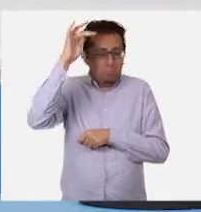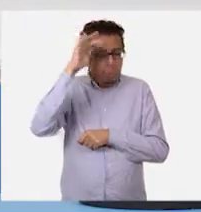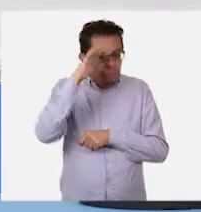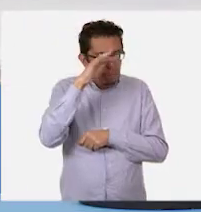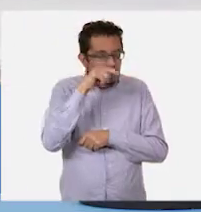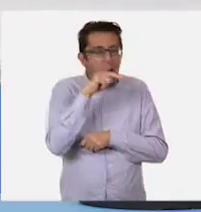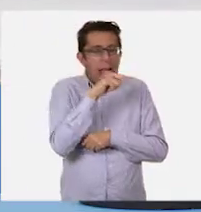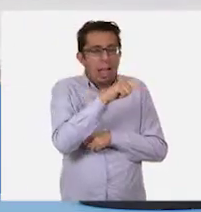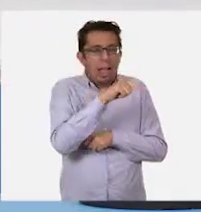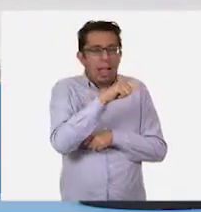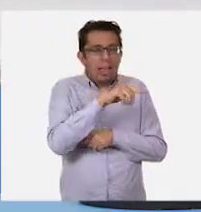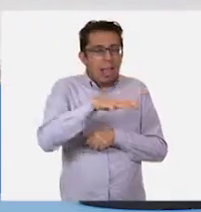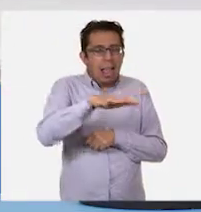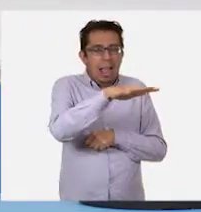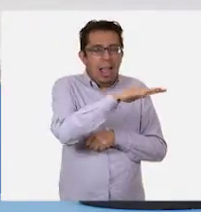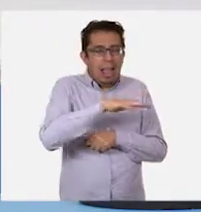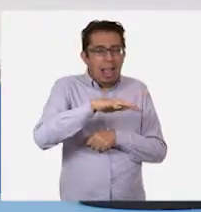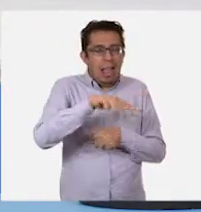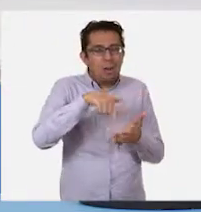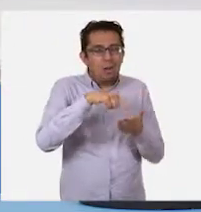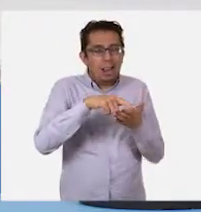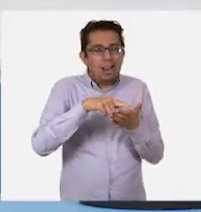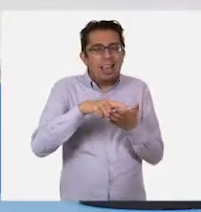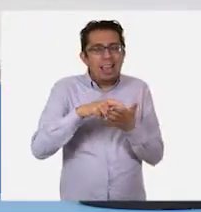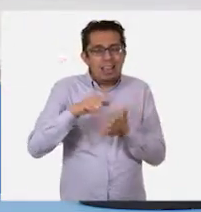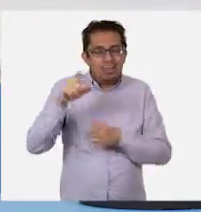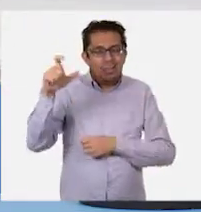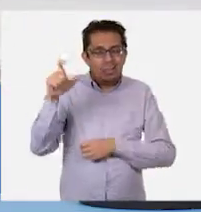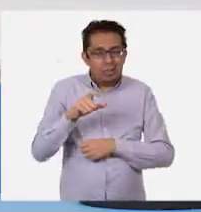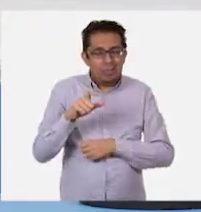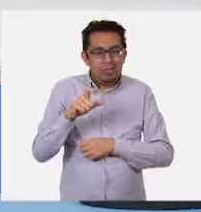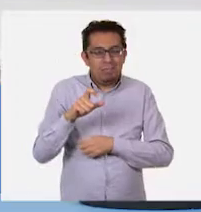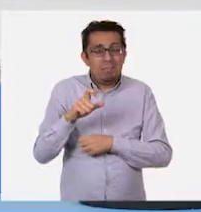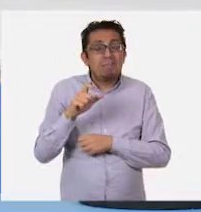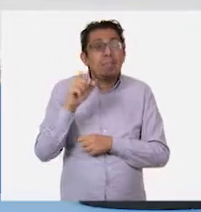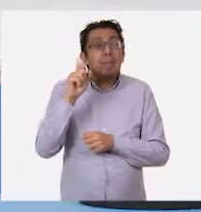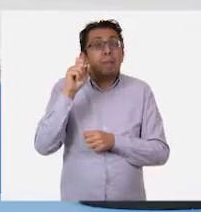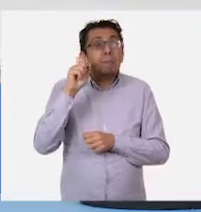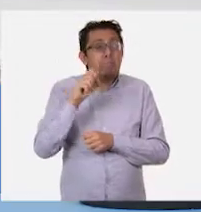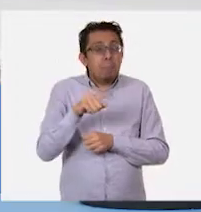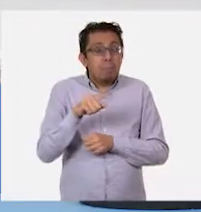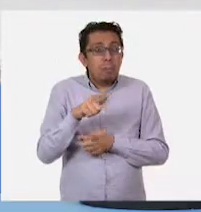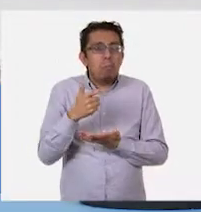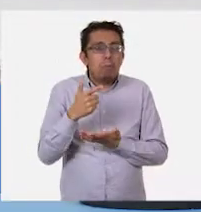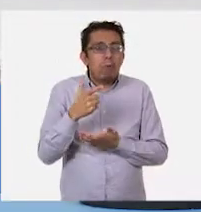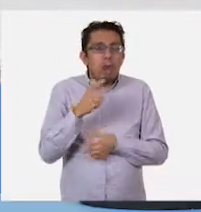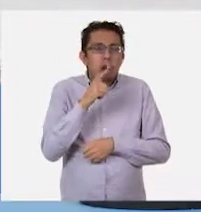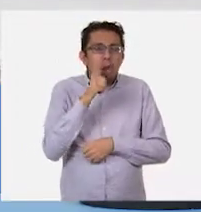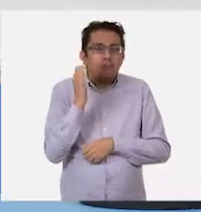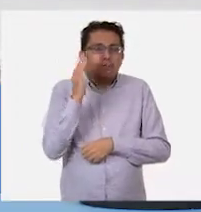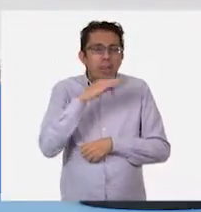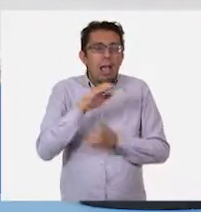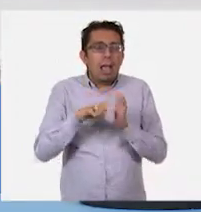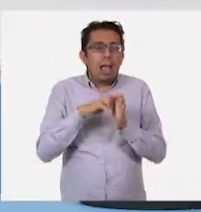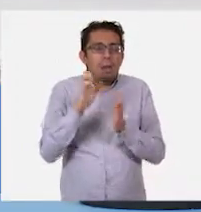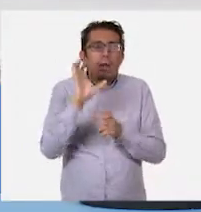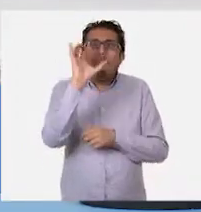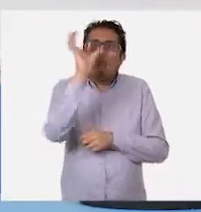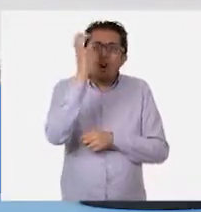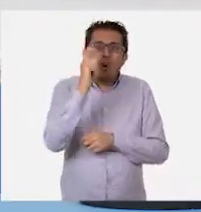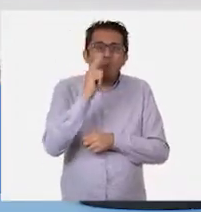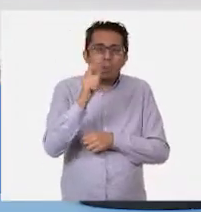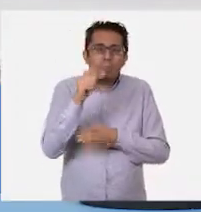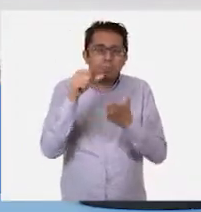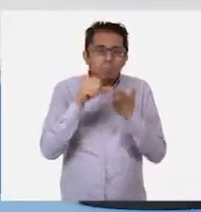Xochimilco. Y la fuente de luz artificial, como las lámparas y focos que funcionan con baterías